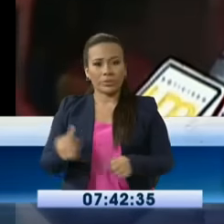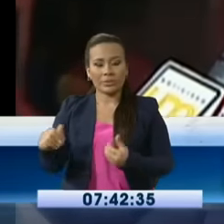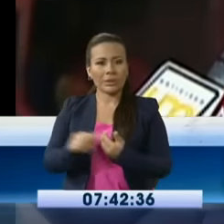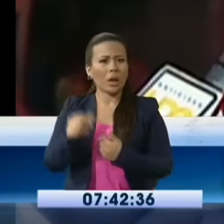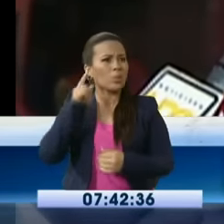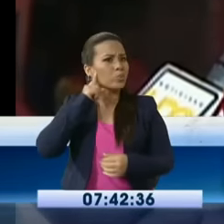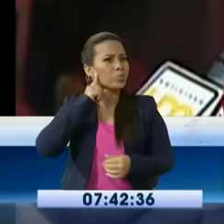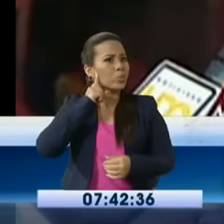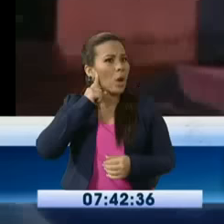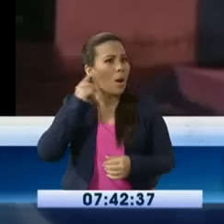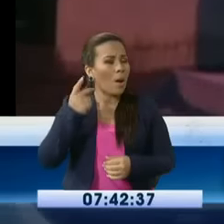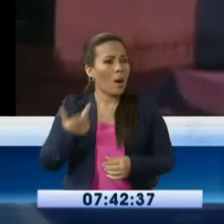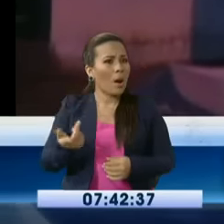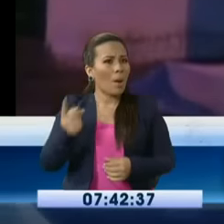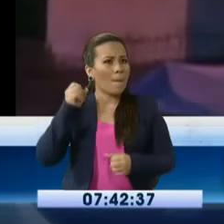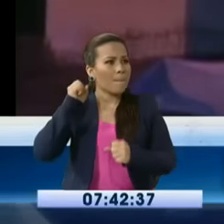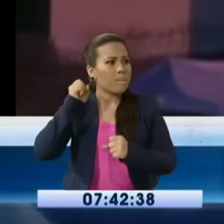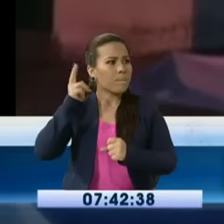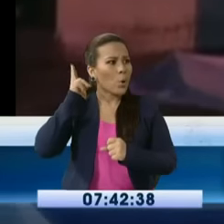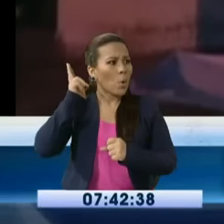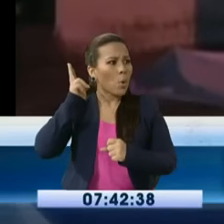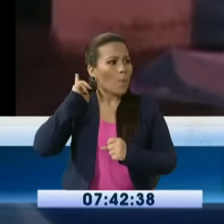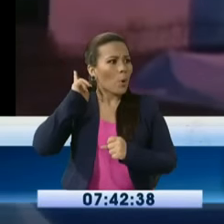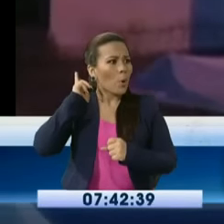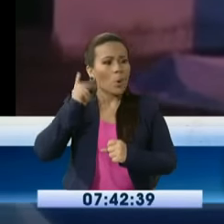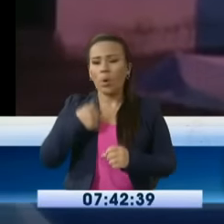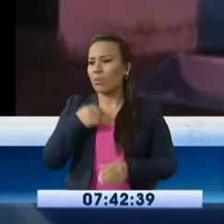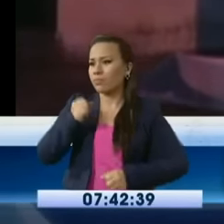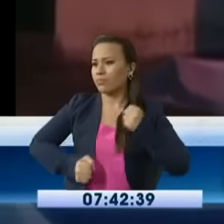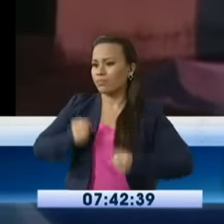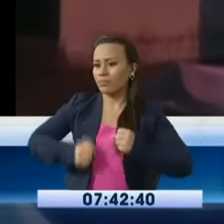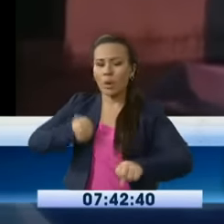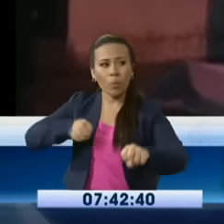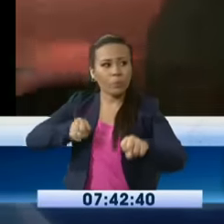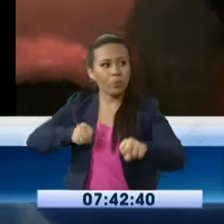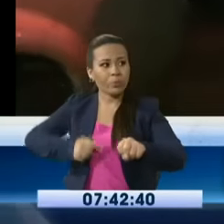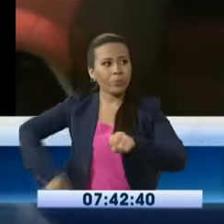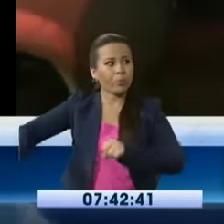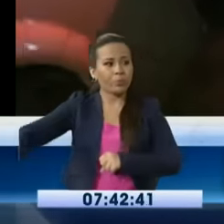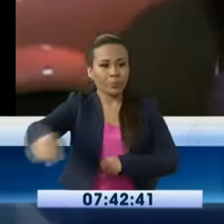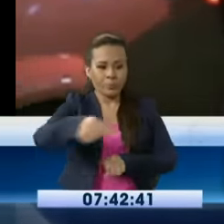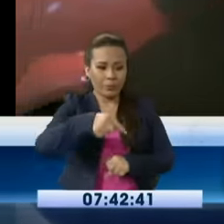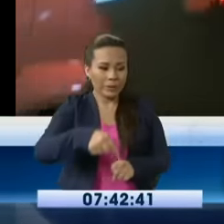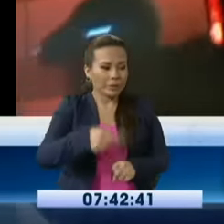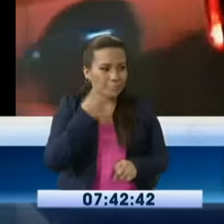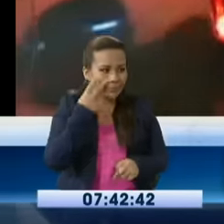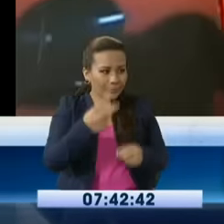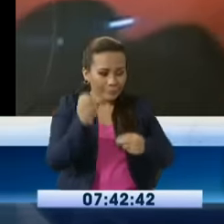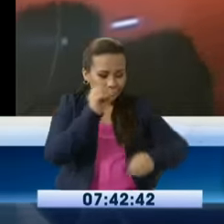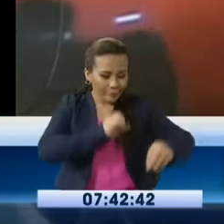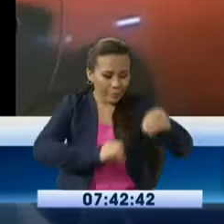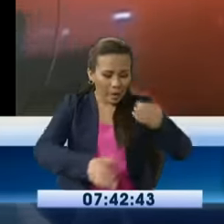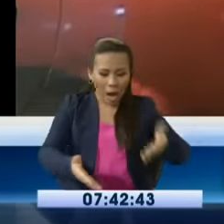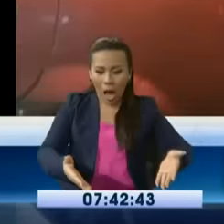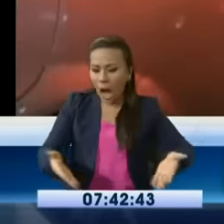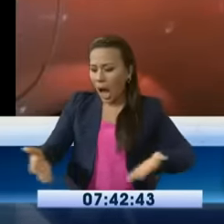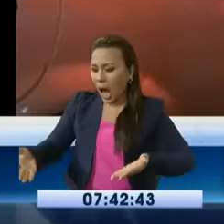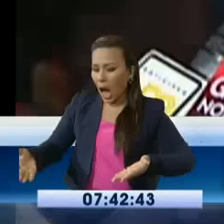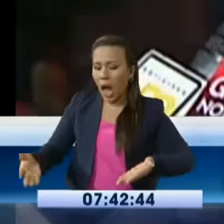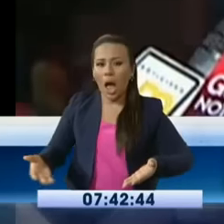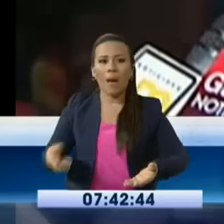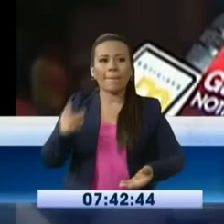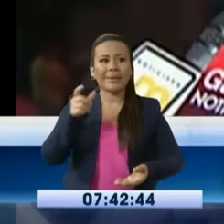escucharon el impacto de bala, el estruendo, entonces inmediatamente vinieron hacia acá, entonces ya se percataron de que había un